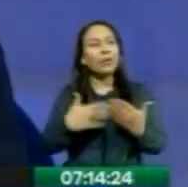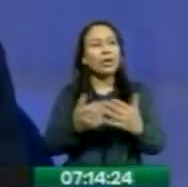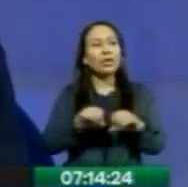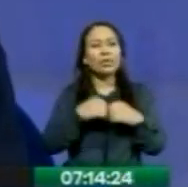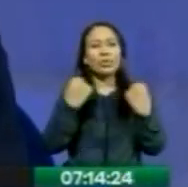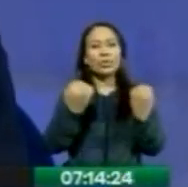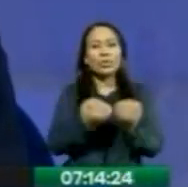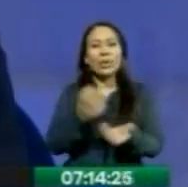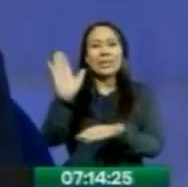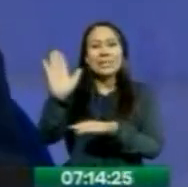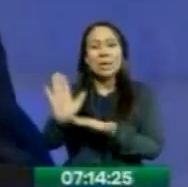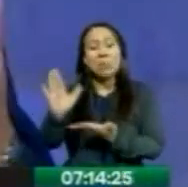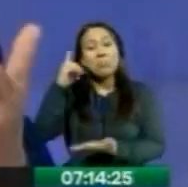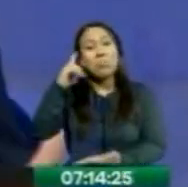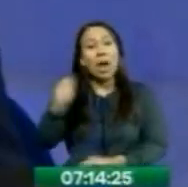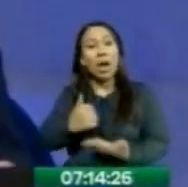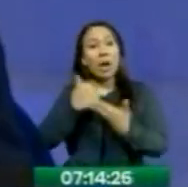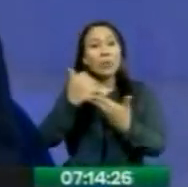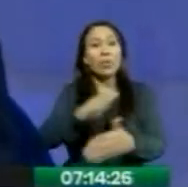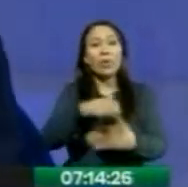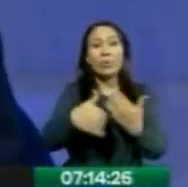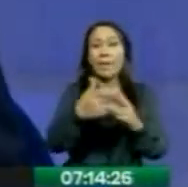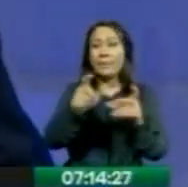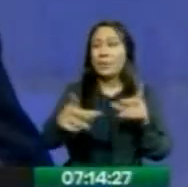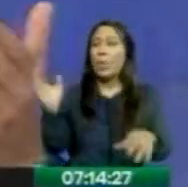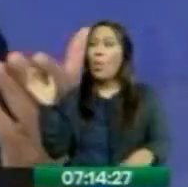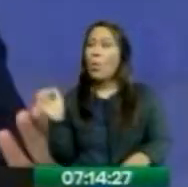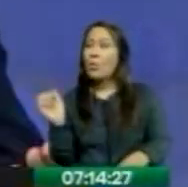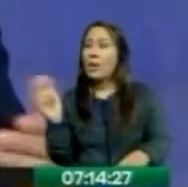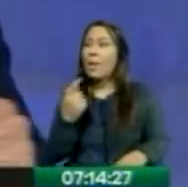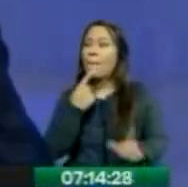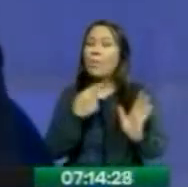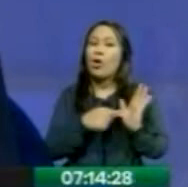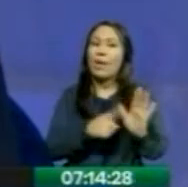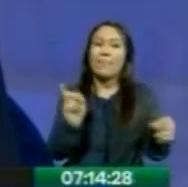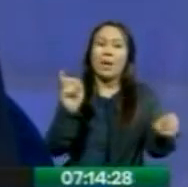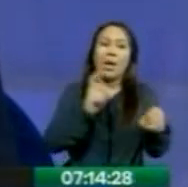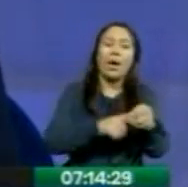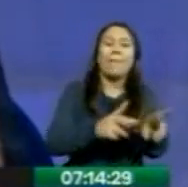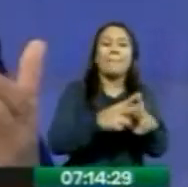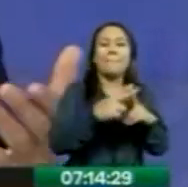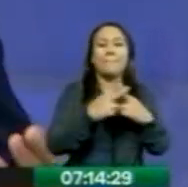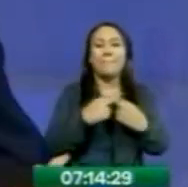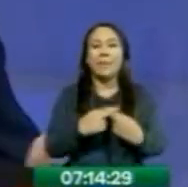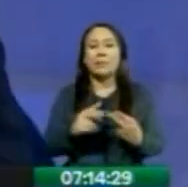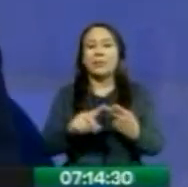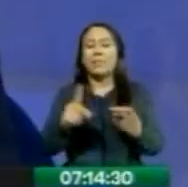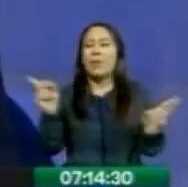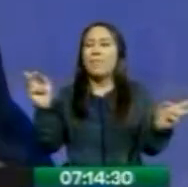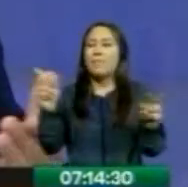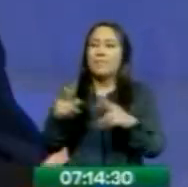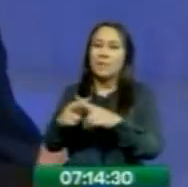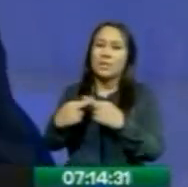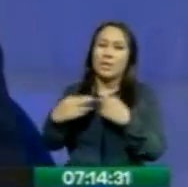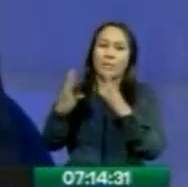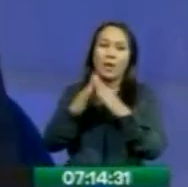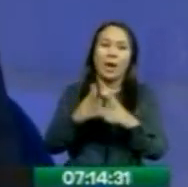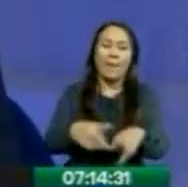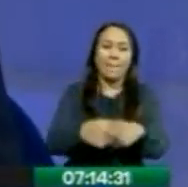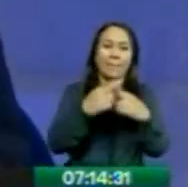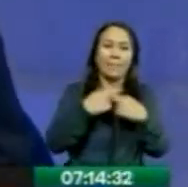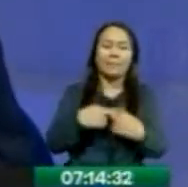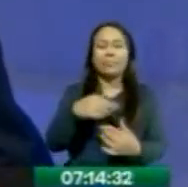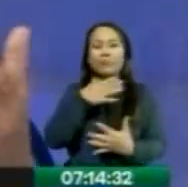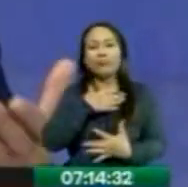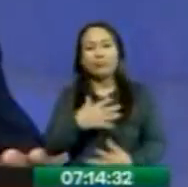garantiza a nuestros afiliados y nuestros jubilados, como por ejemplo acceder a préstamos quirografarios, a préstamos hipotecarios, a préstamos prendarios,